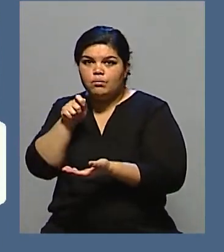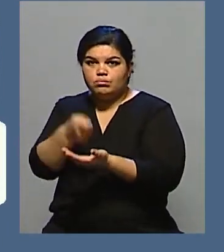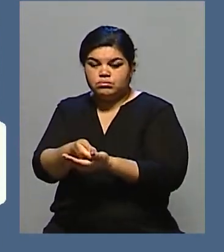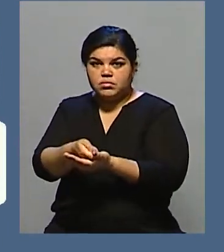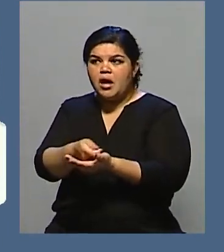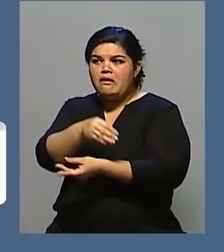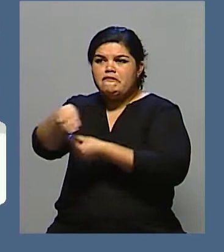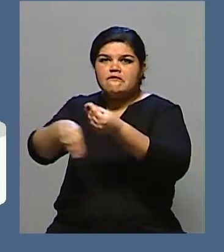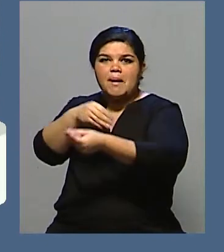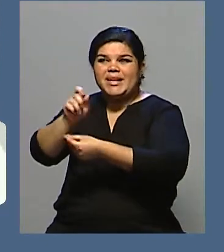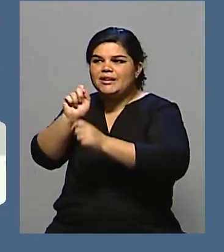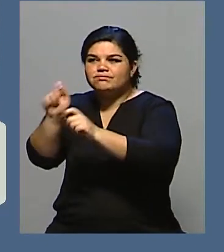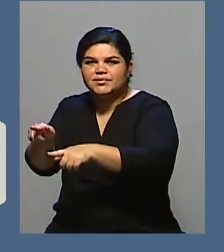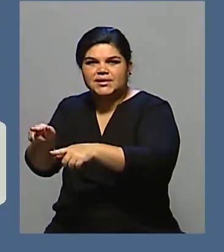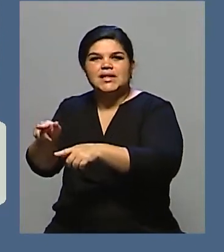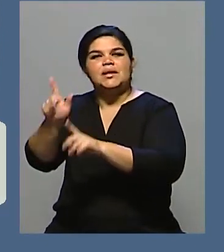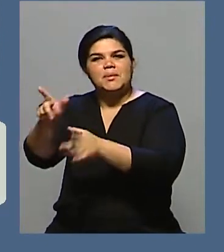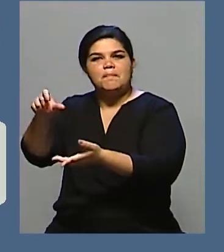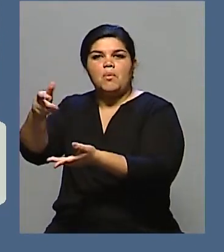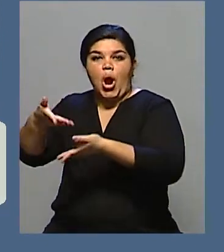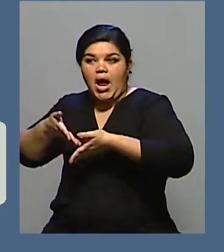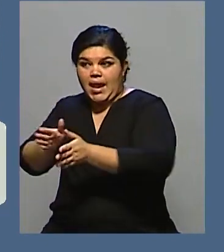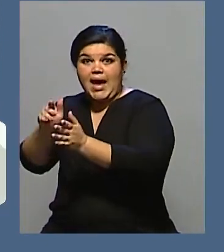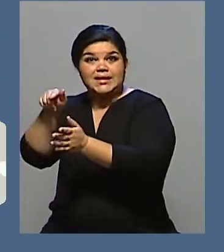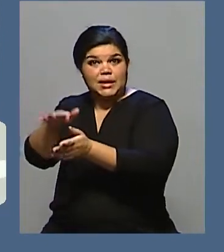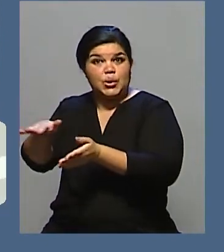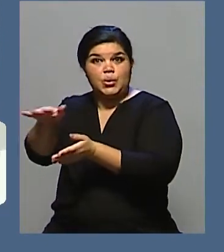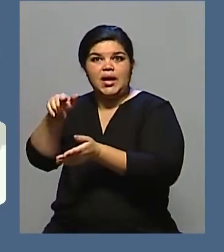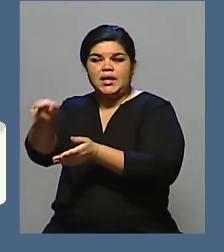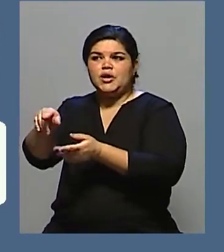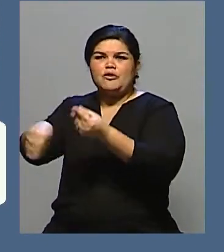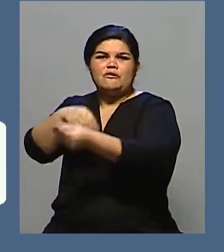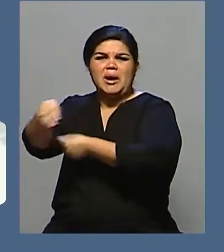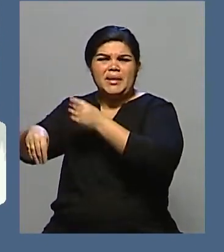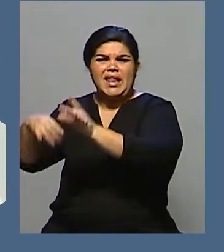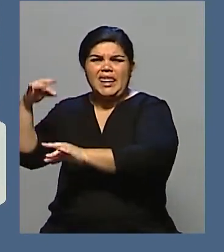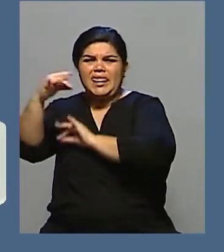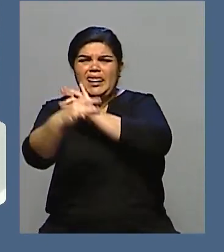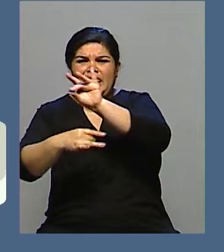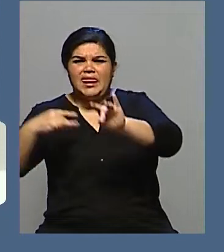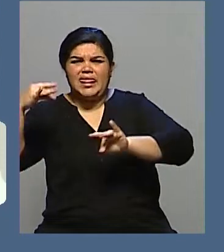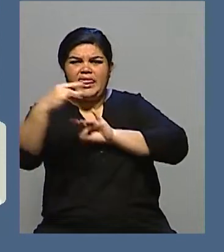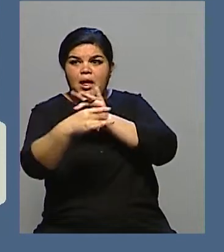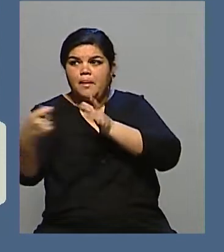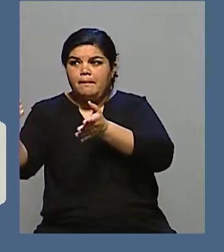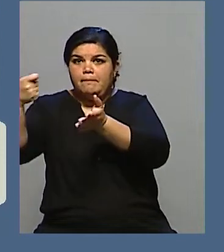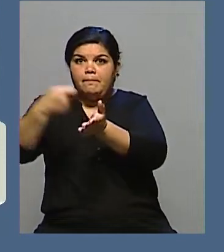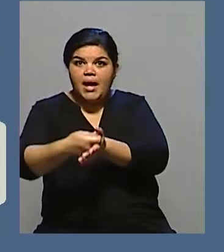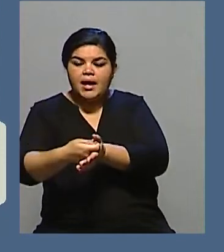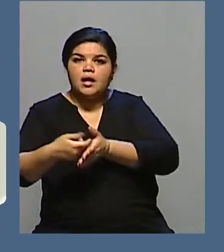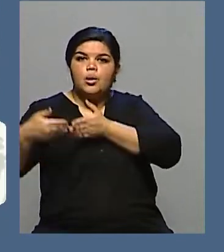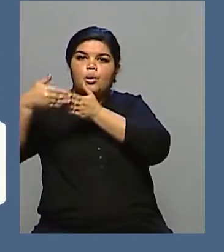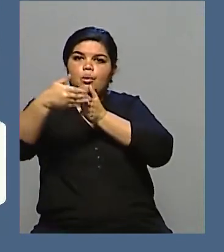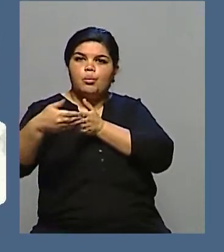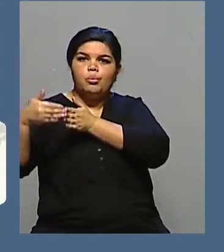familias en los países donde tenían residencias para poder pagar eso. Y a bordo de barcos, que